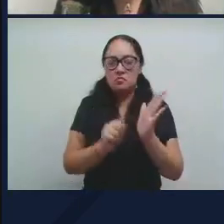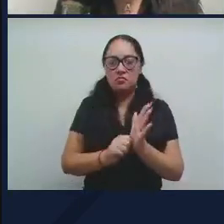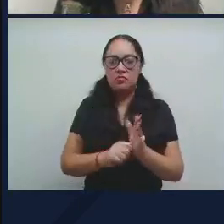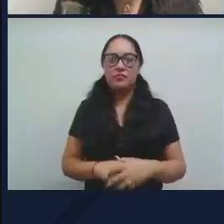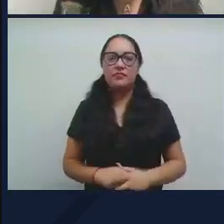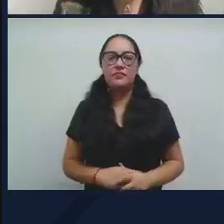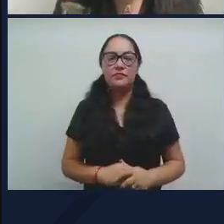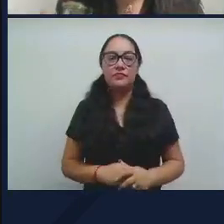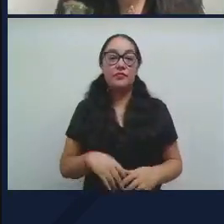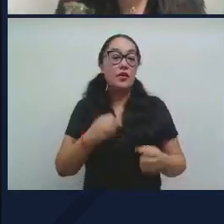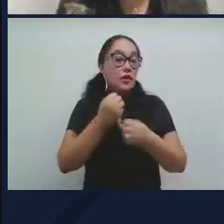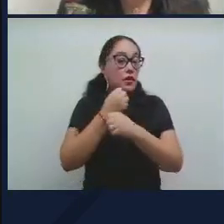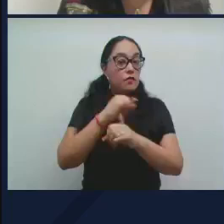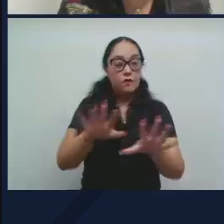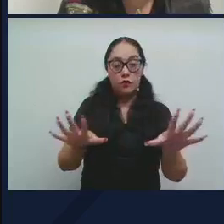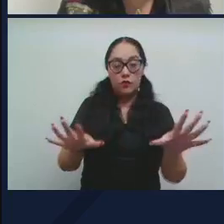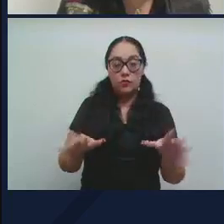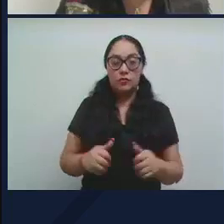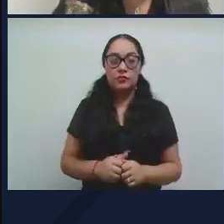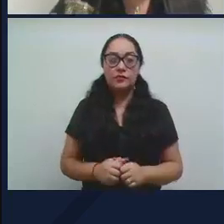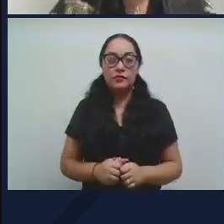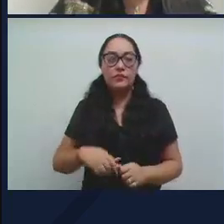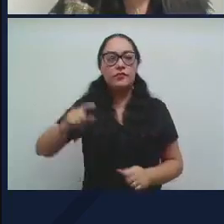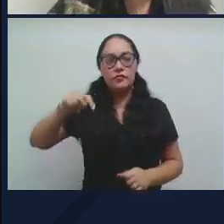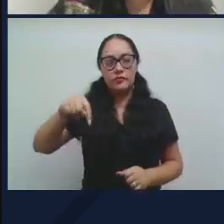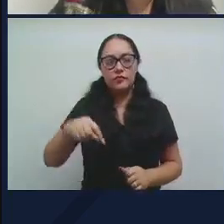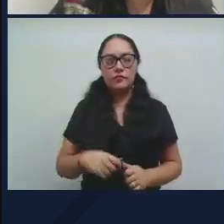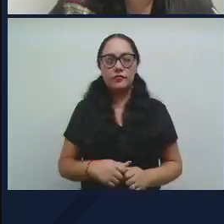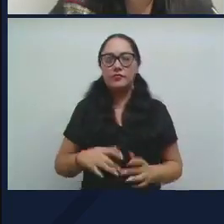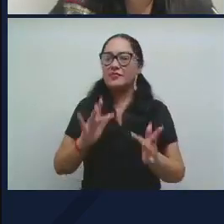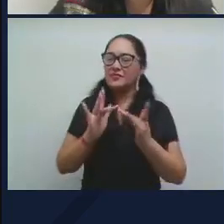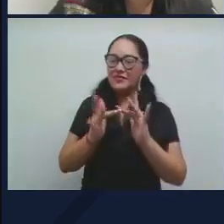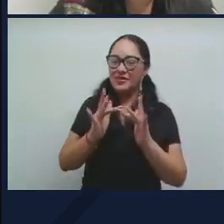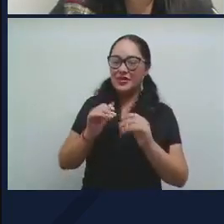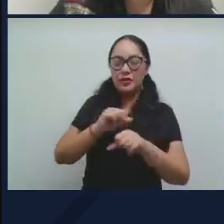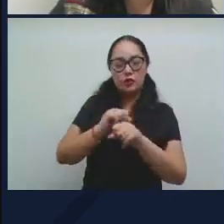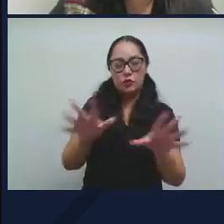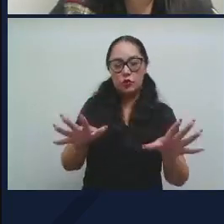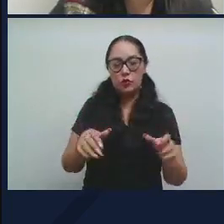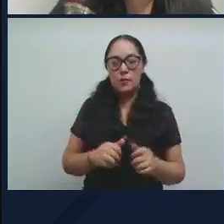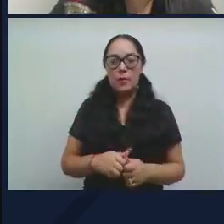información, ¿no? Aquí se dejaron ya en las. También nada más sería como tocar un último punto.